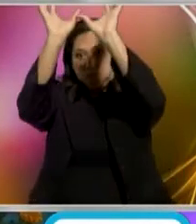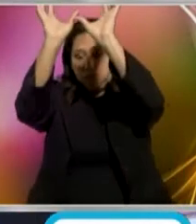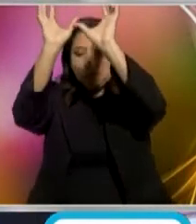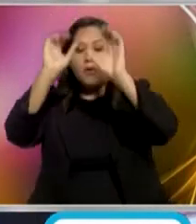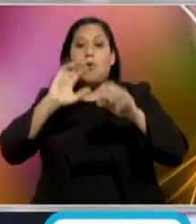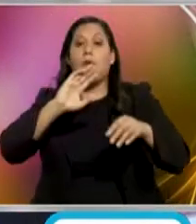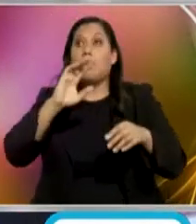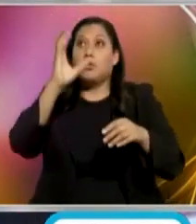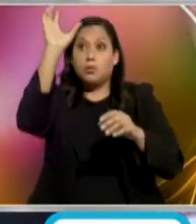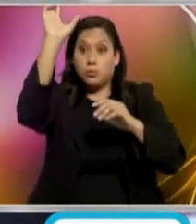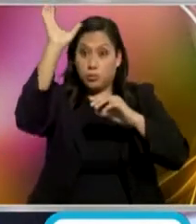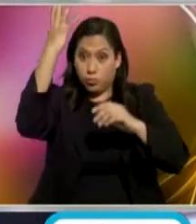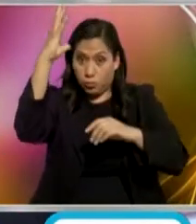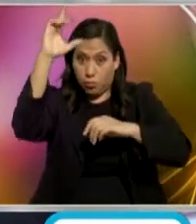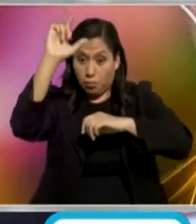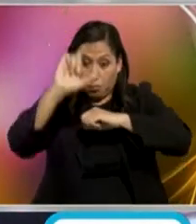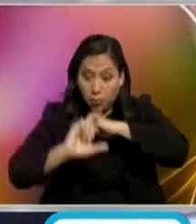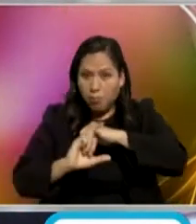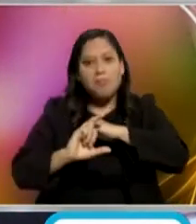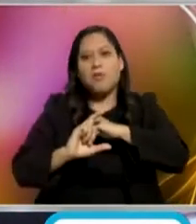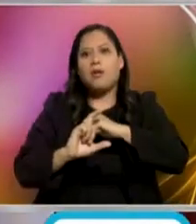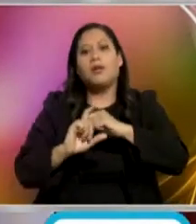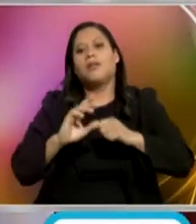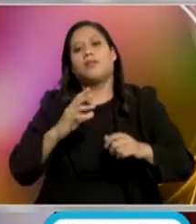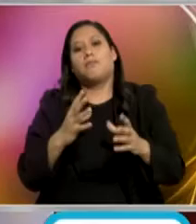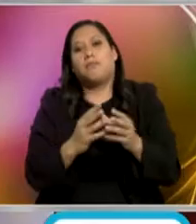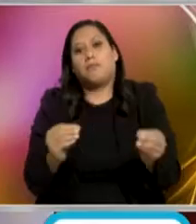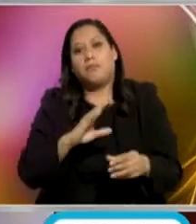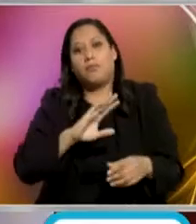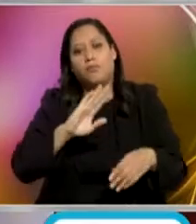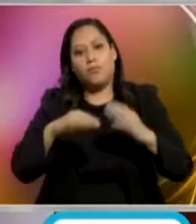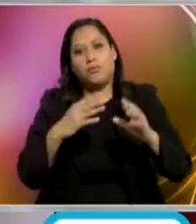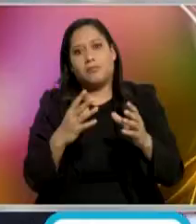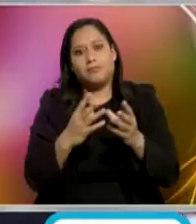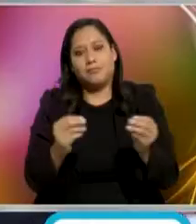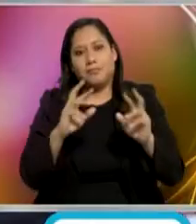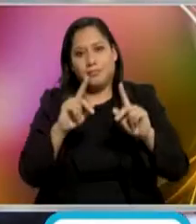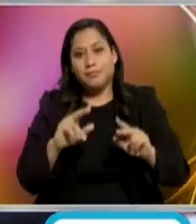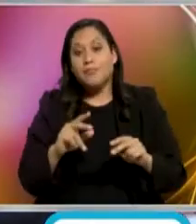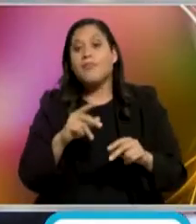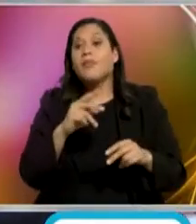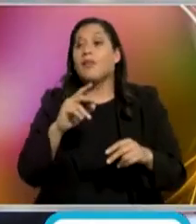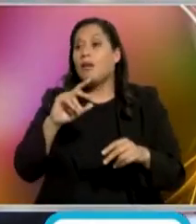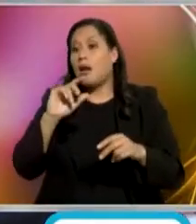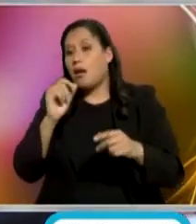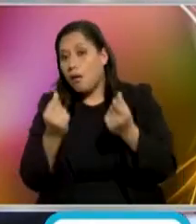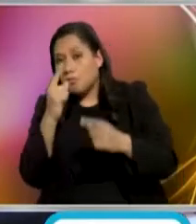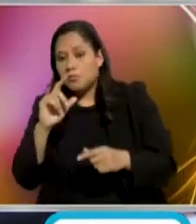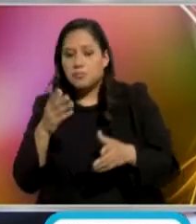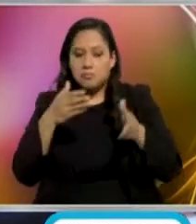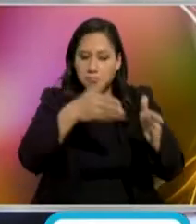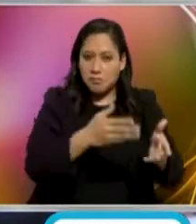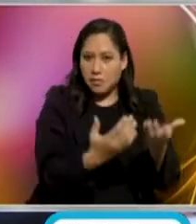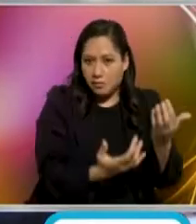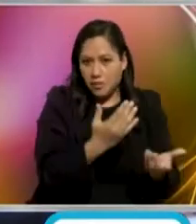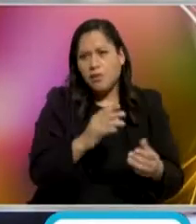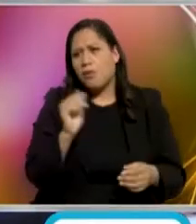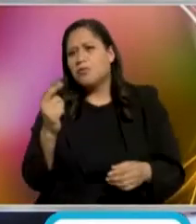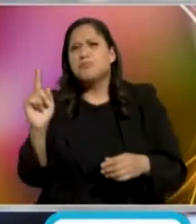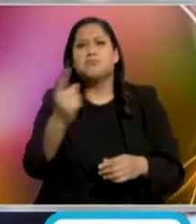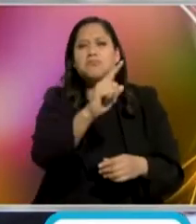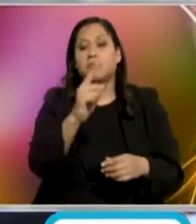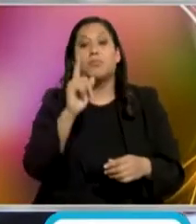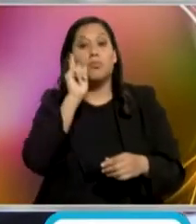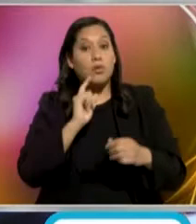Los que otros muertos que se habían portado mal iban también al infierno y a otros que pues ahí andaban. Pero digamos, las